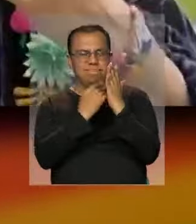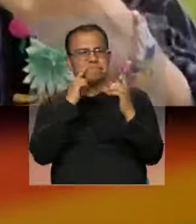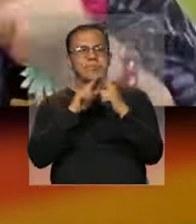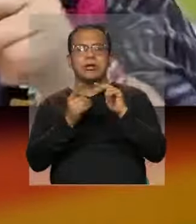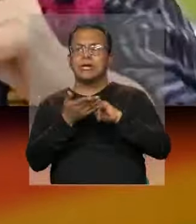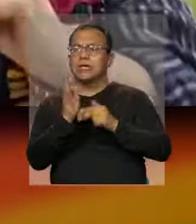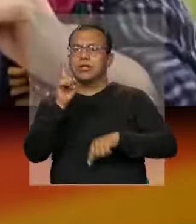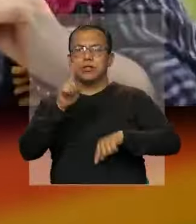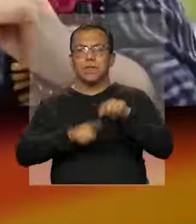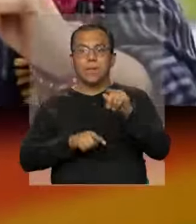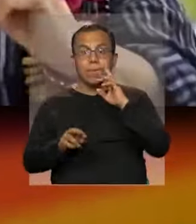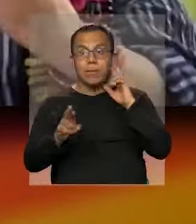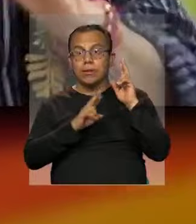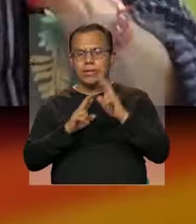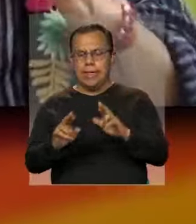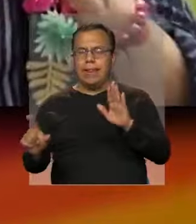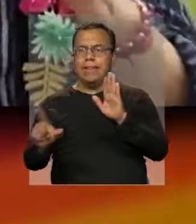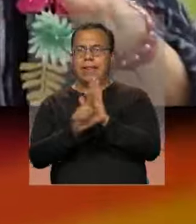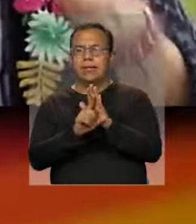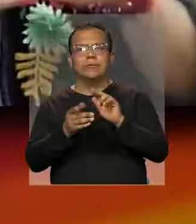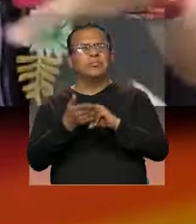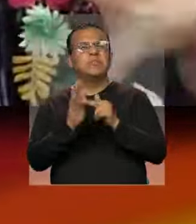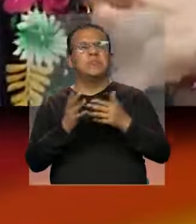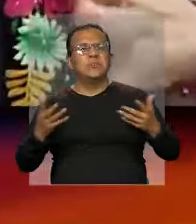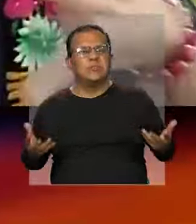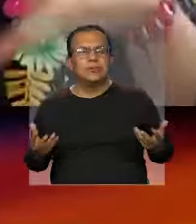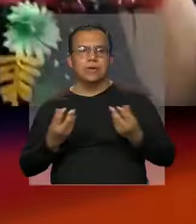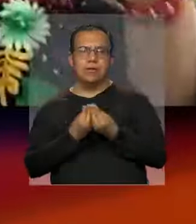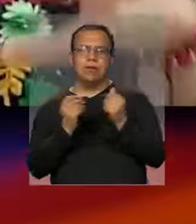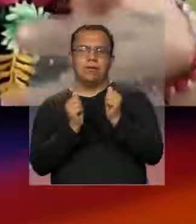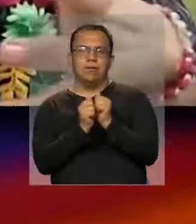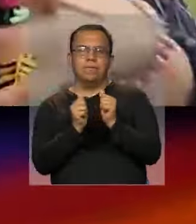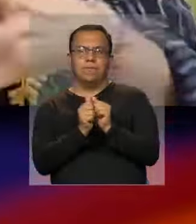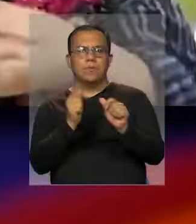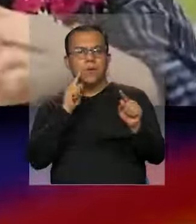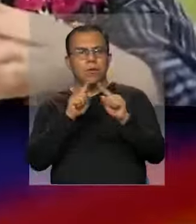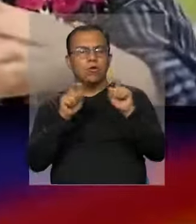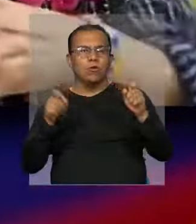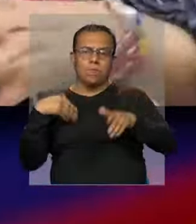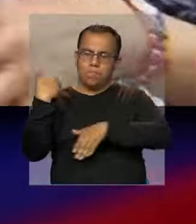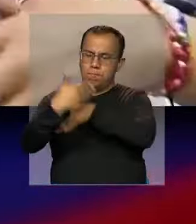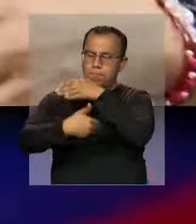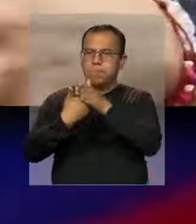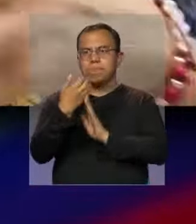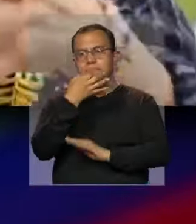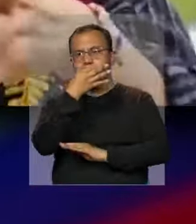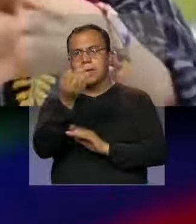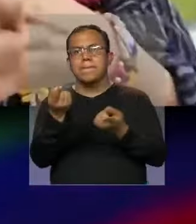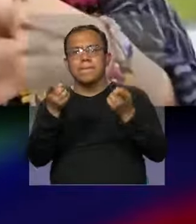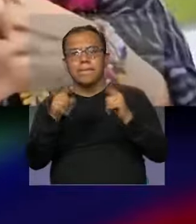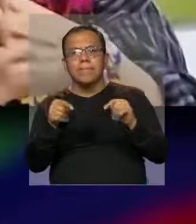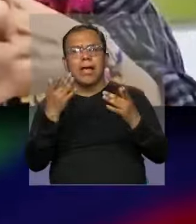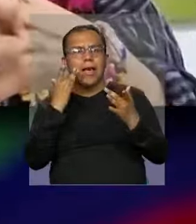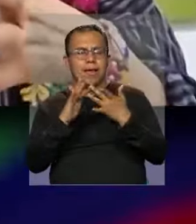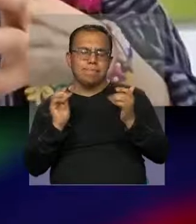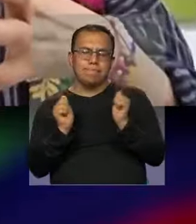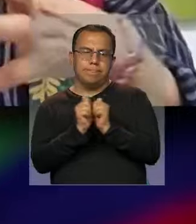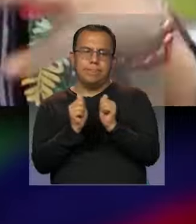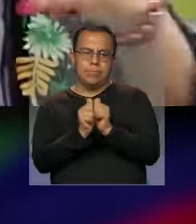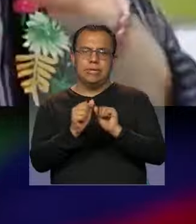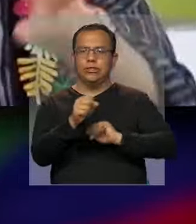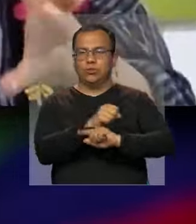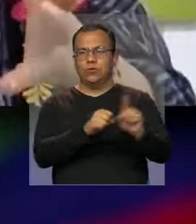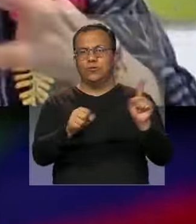podemos hacer representación legal, solo podemos hacer asesoría y acompañar a la persona en todo su proceso de denuncia, pero también hacemos acompañamiento